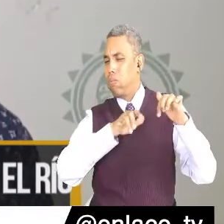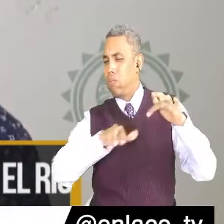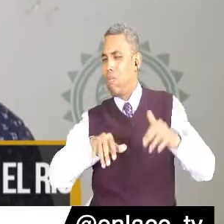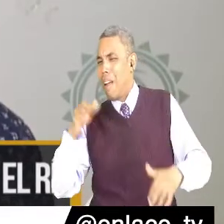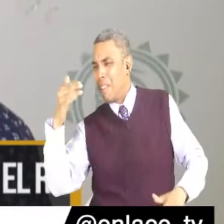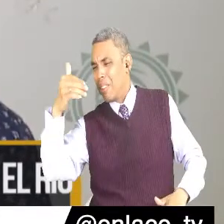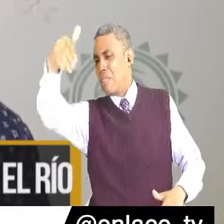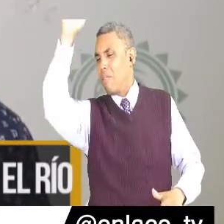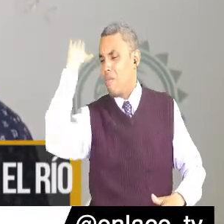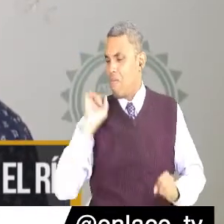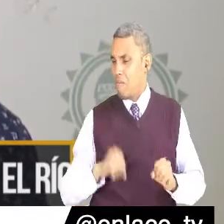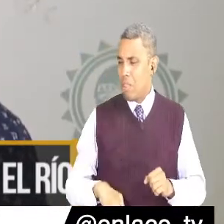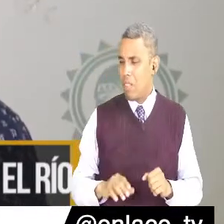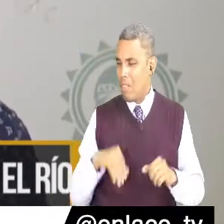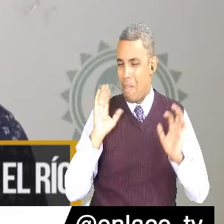queda